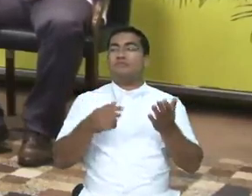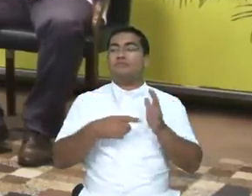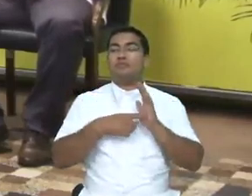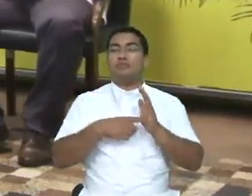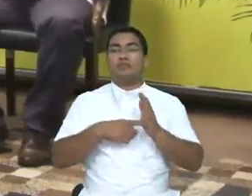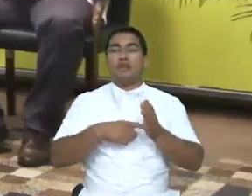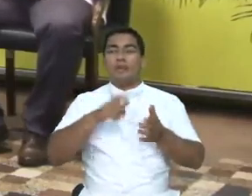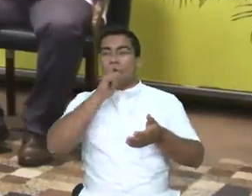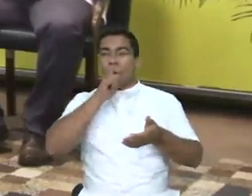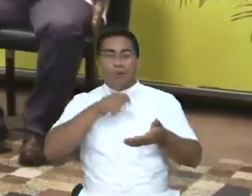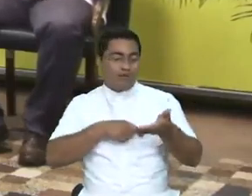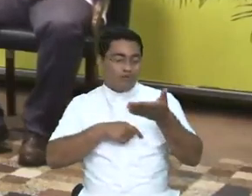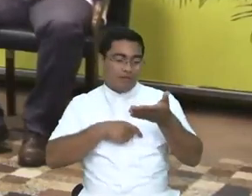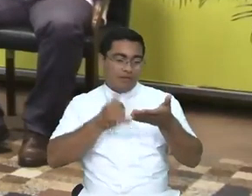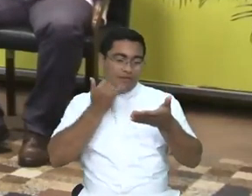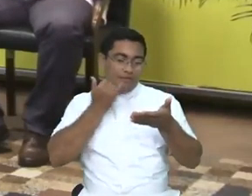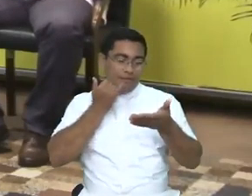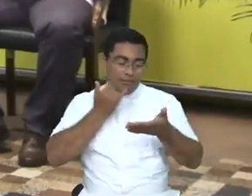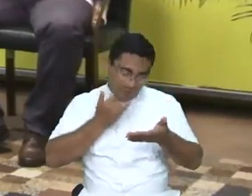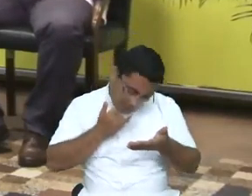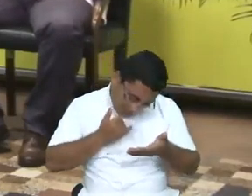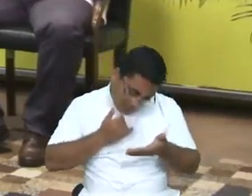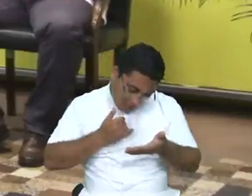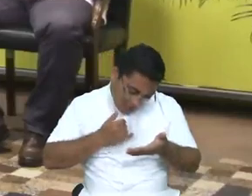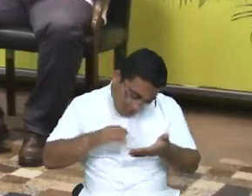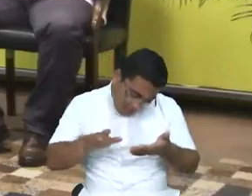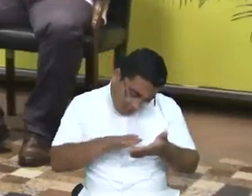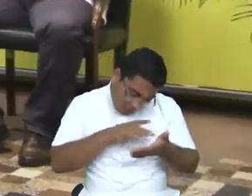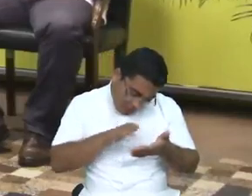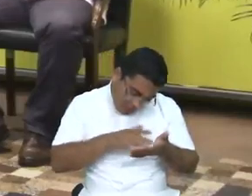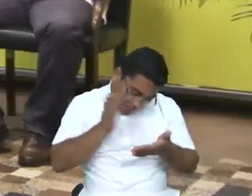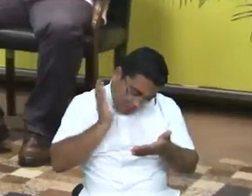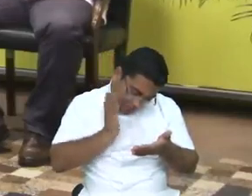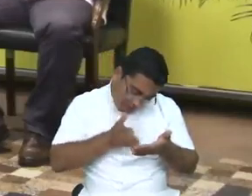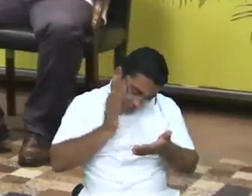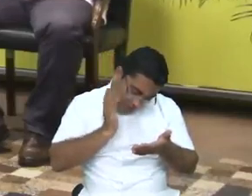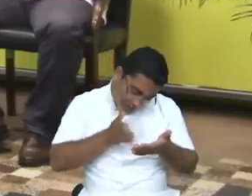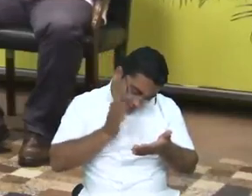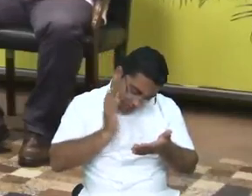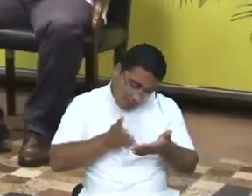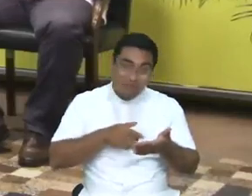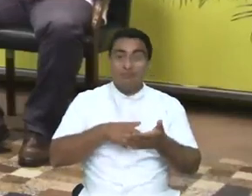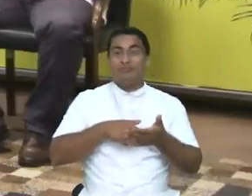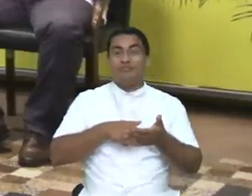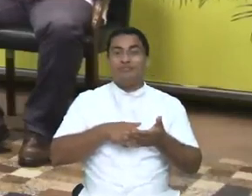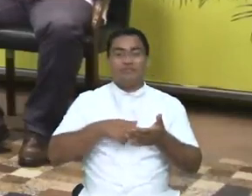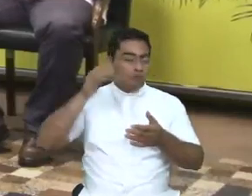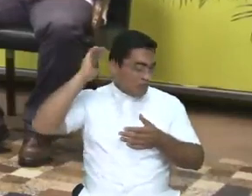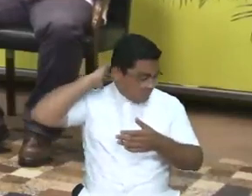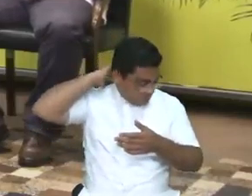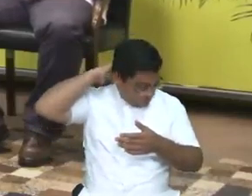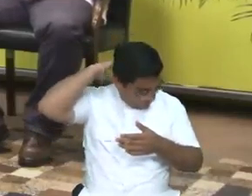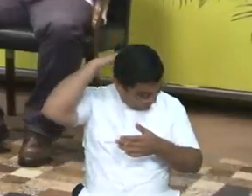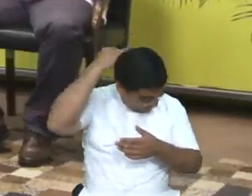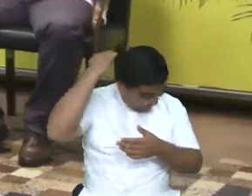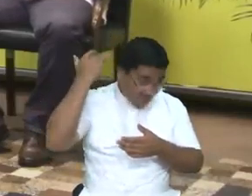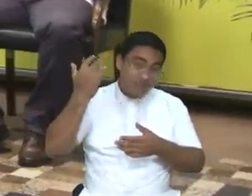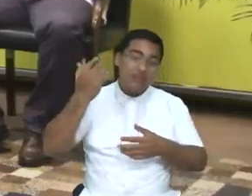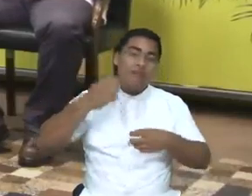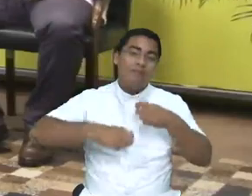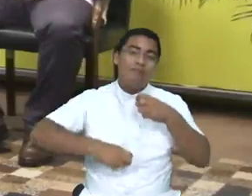tablet dependiente. A la exposición. Ya se ha demostrado que el hecho de tener la cabeza inclinada aumenta 5 veces